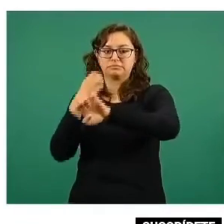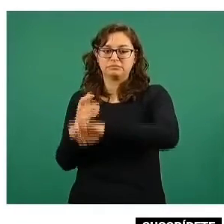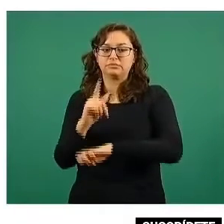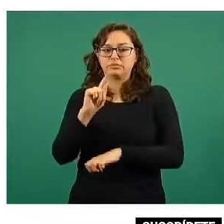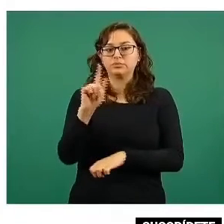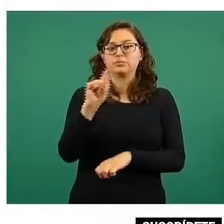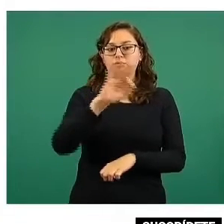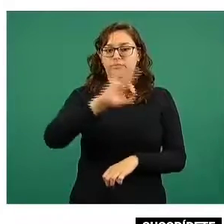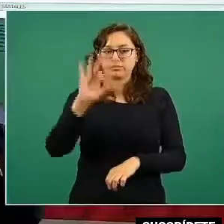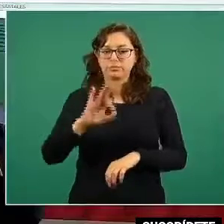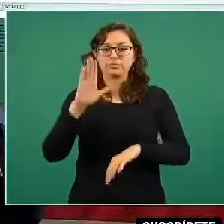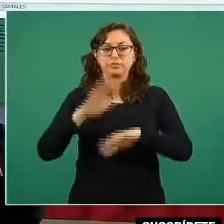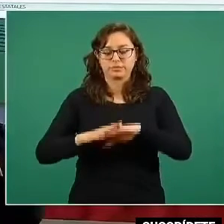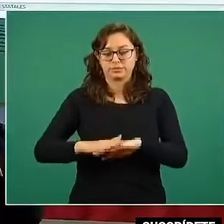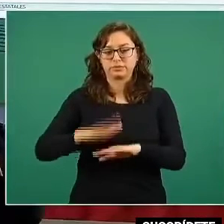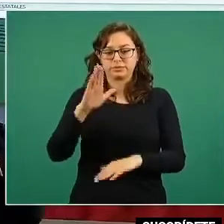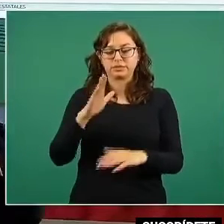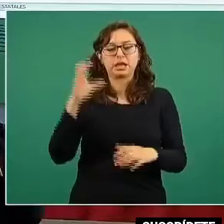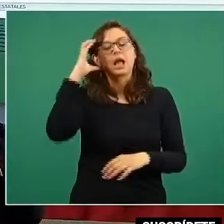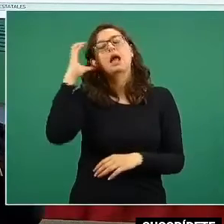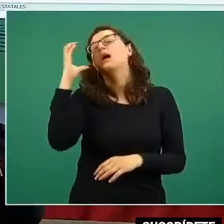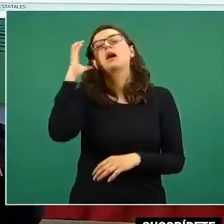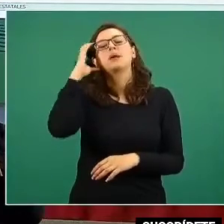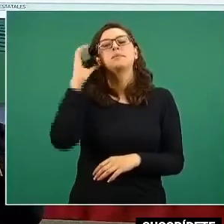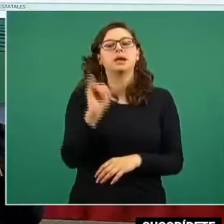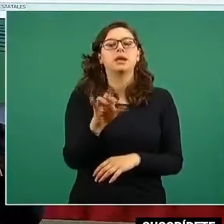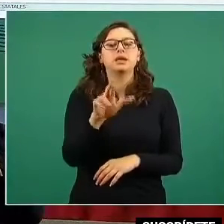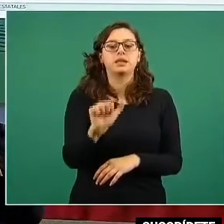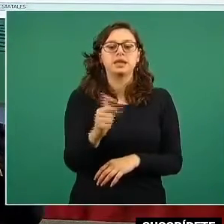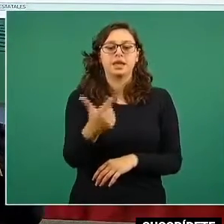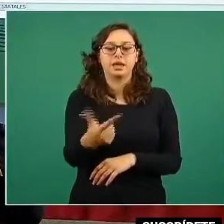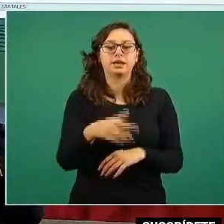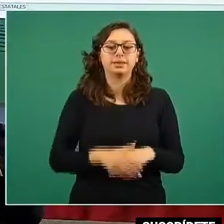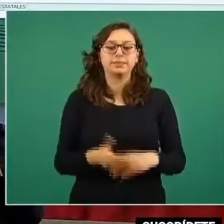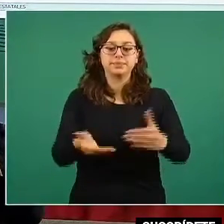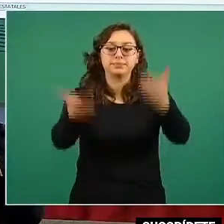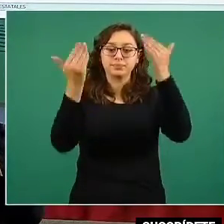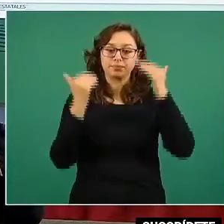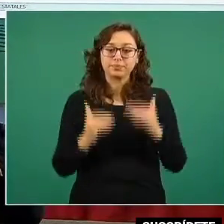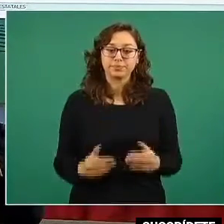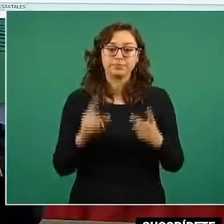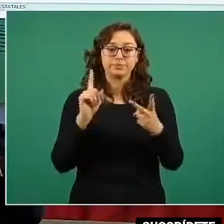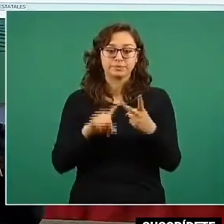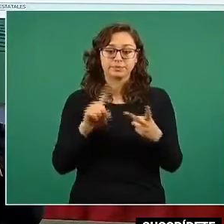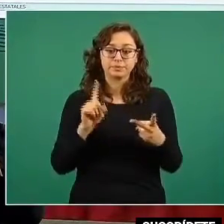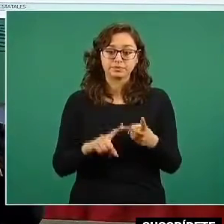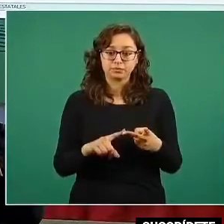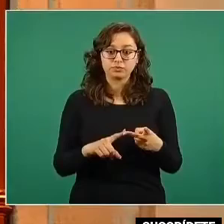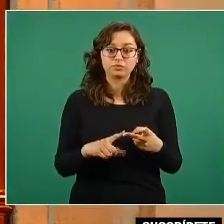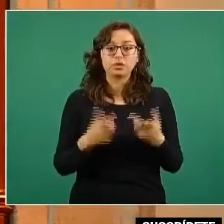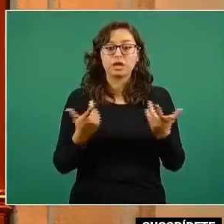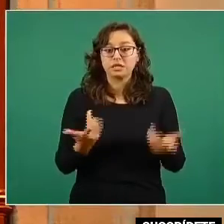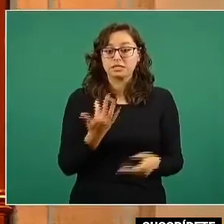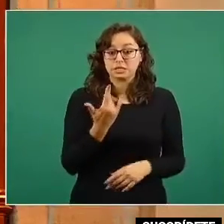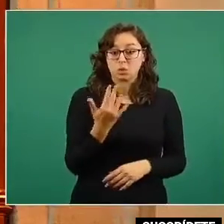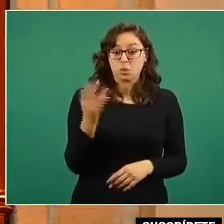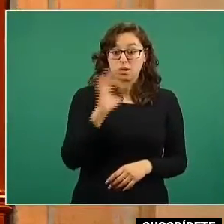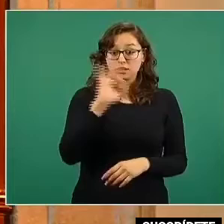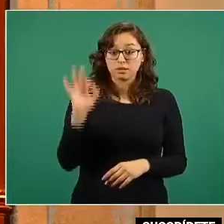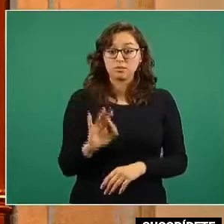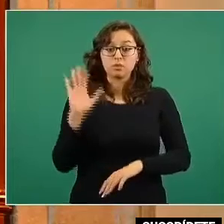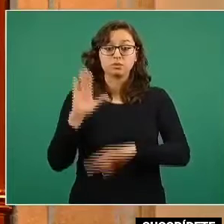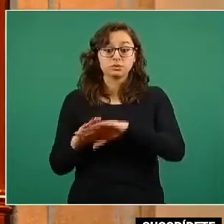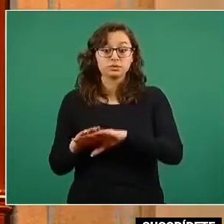para efectos de las camas generales. En el siguiente rango, es decir, aquellos que han superado la mitad de la ocupación de